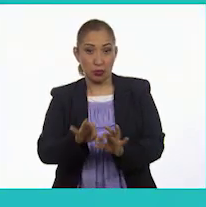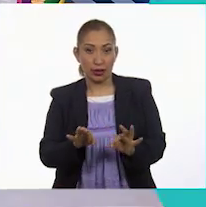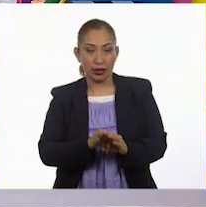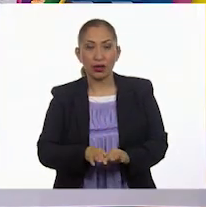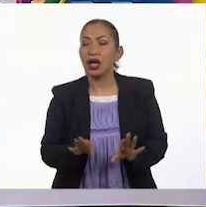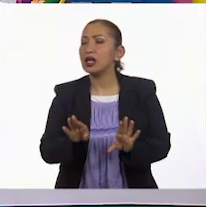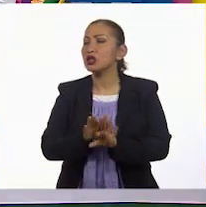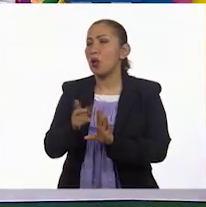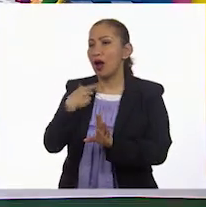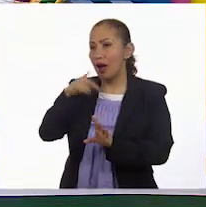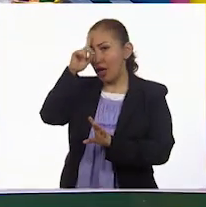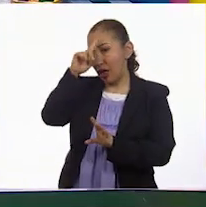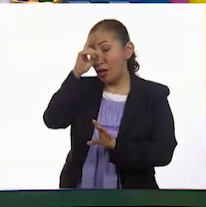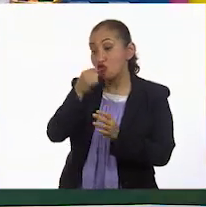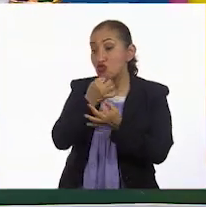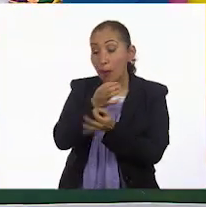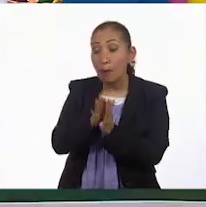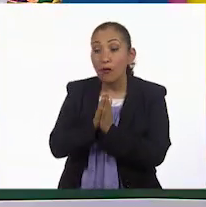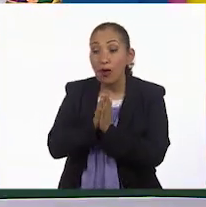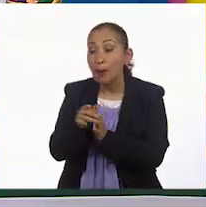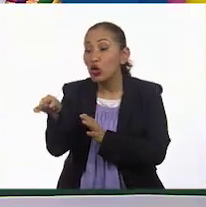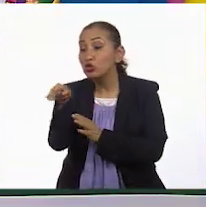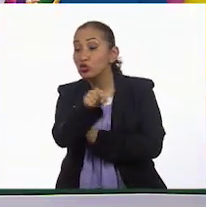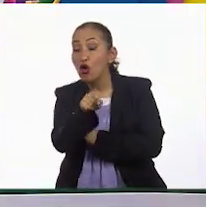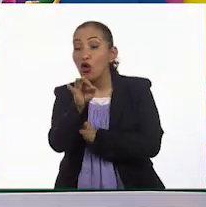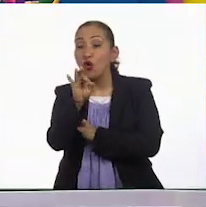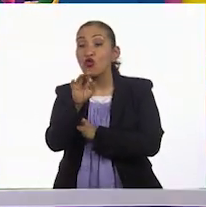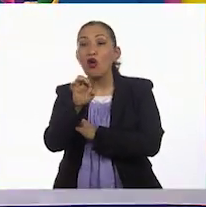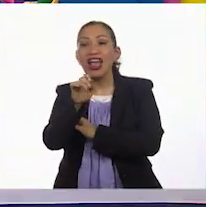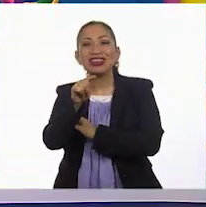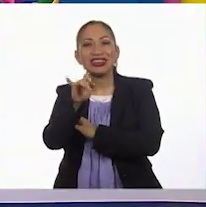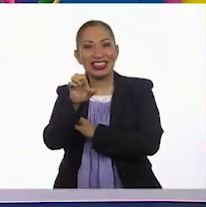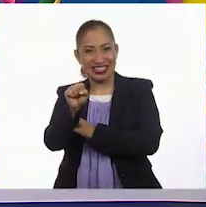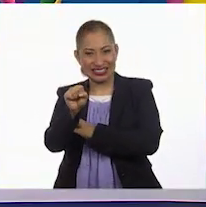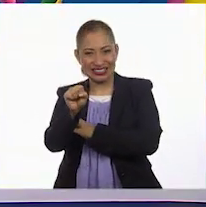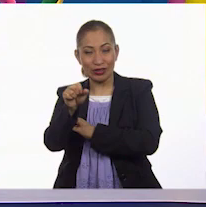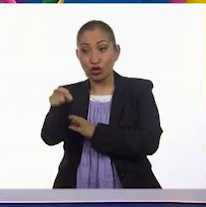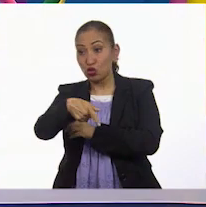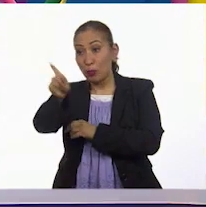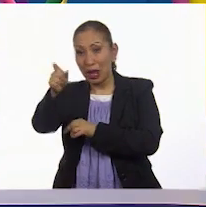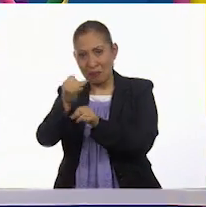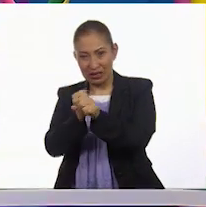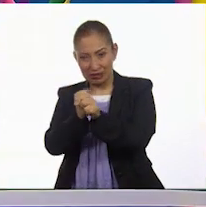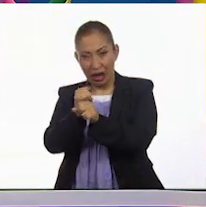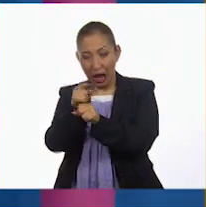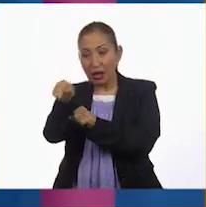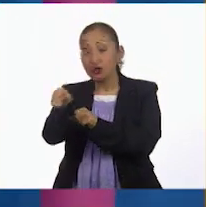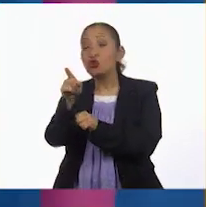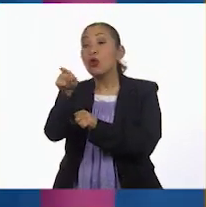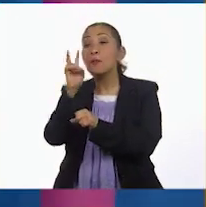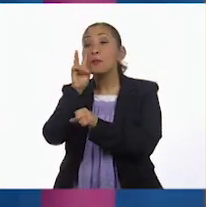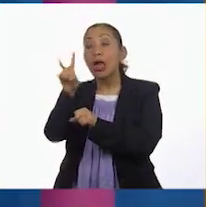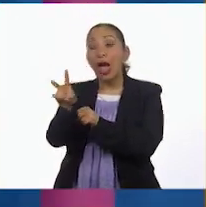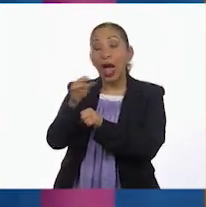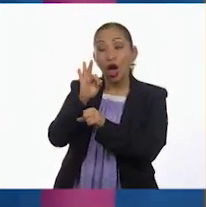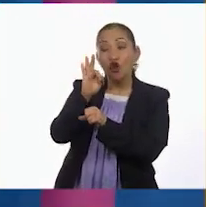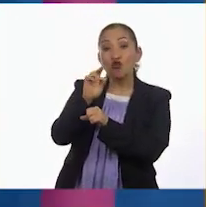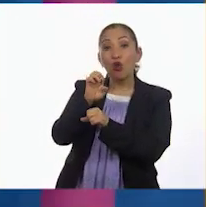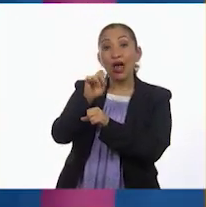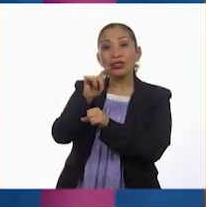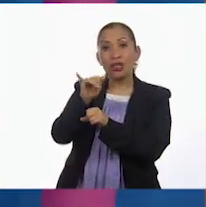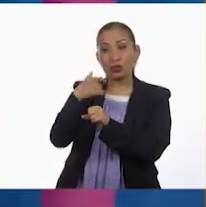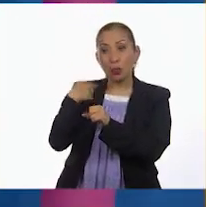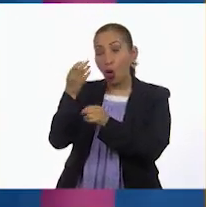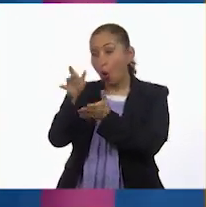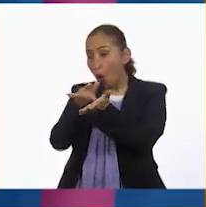Es como cuando le recomendamos a los niños que las fuentes que consulten, cuando los mandamos a investigar, que revisen que sean fuentes pues, que